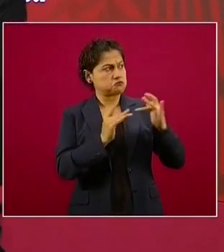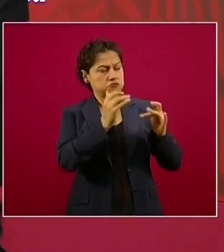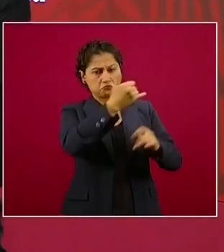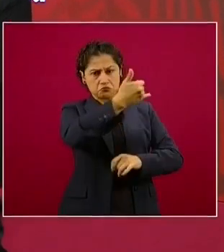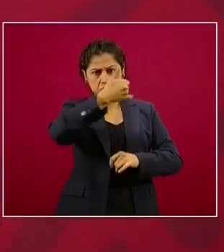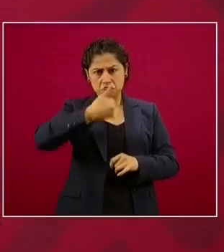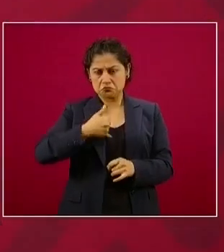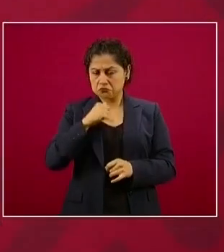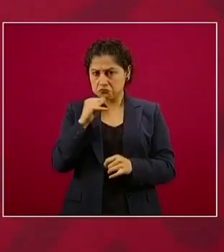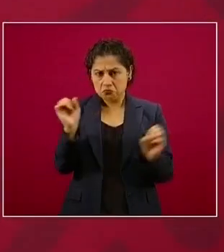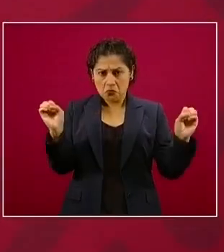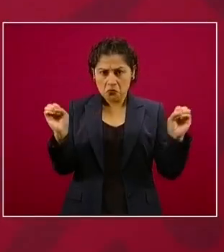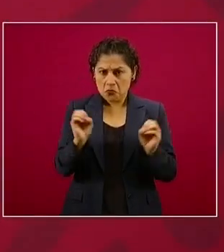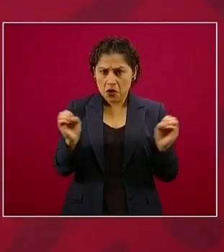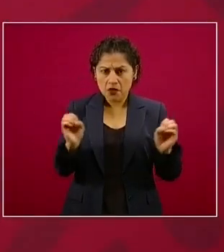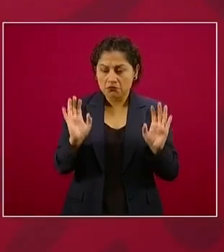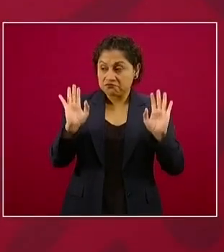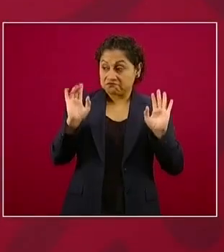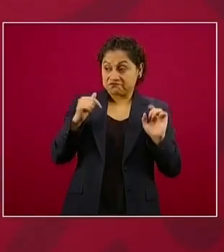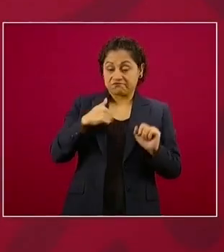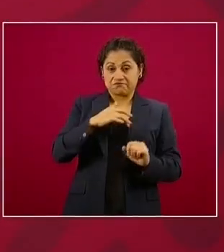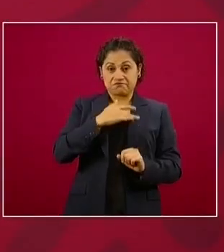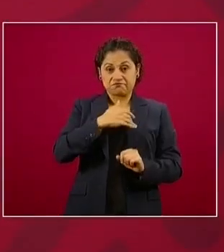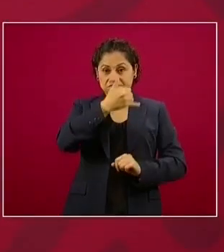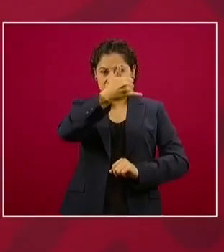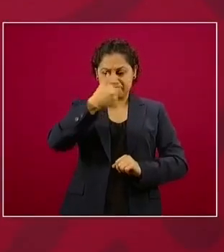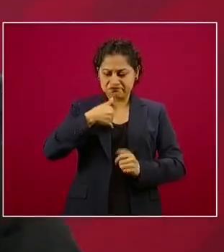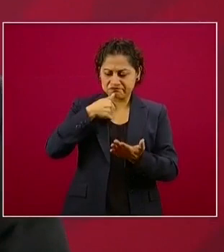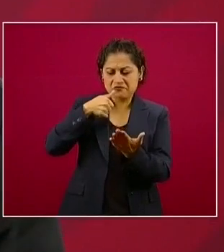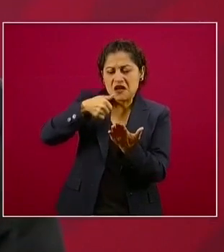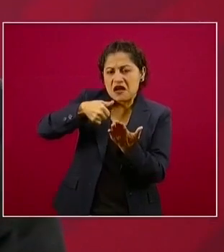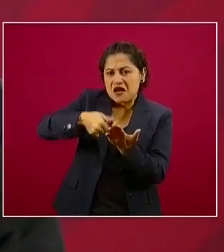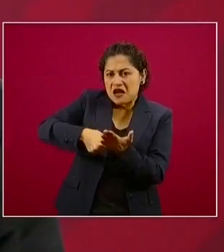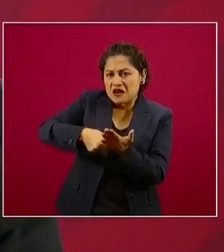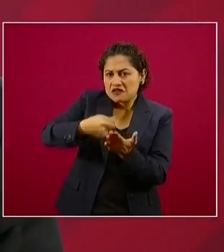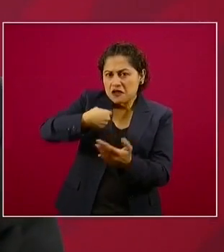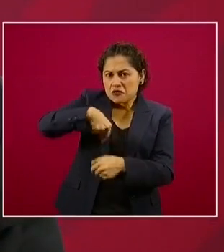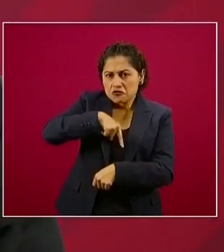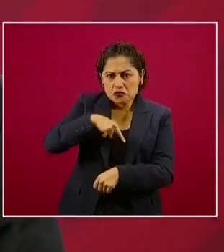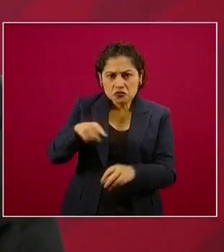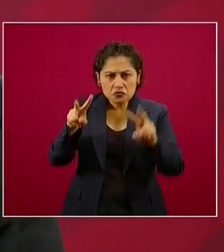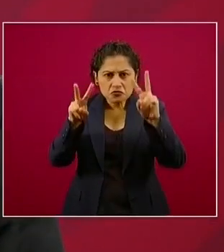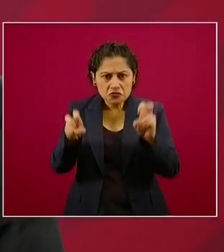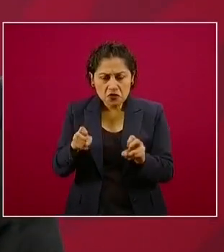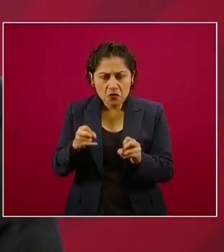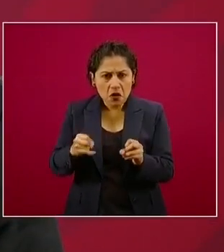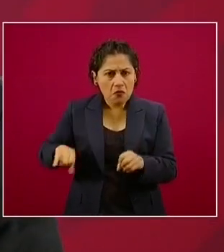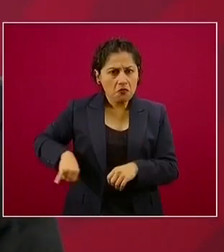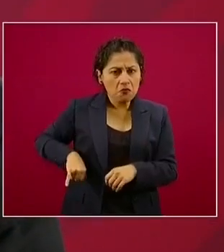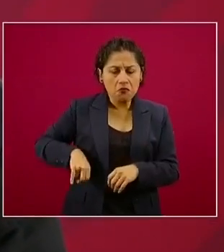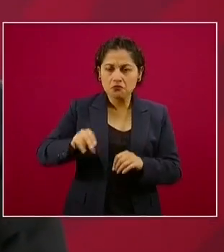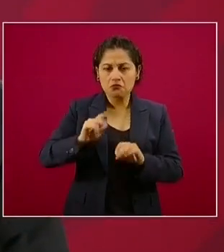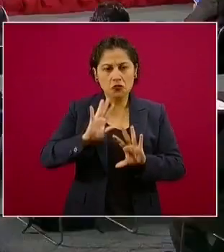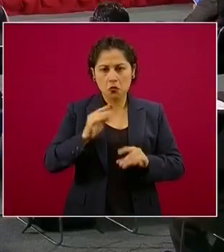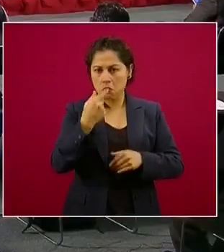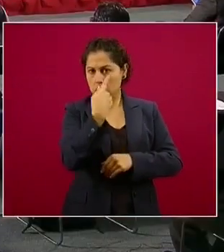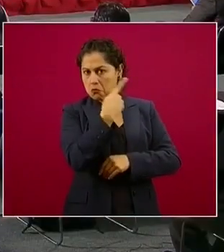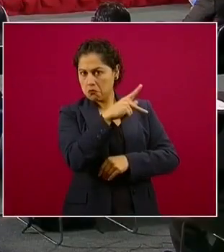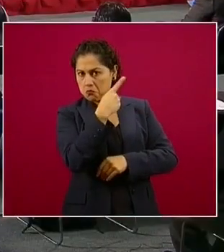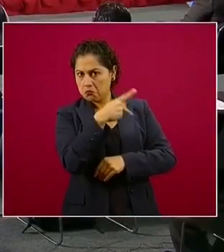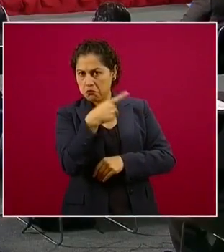y no supongo que la vaya a haber respecto a esa carta son asuntos internos estaciones estamos en una cadena de valor global